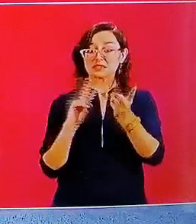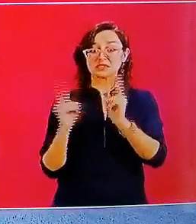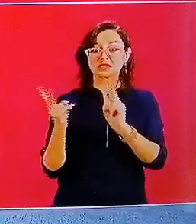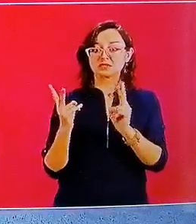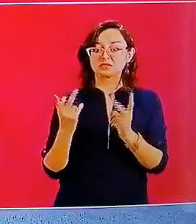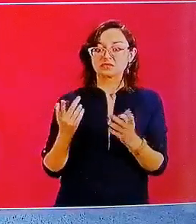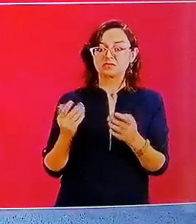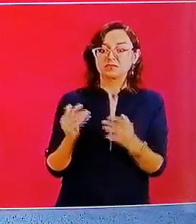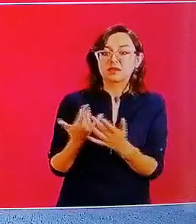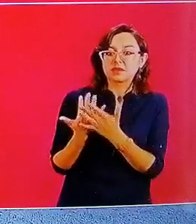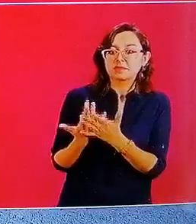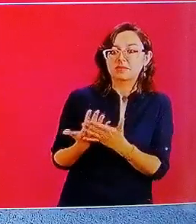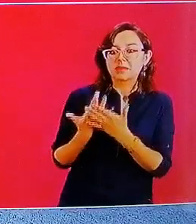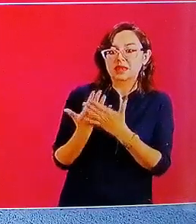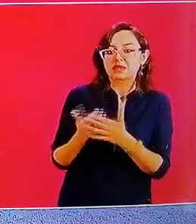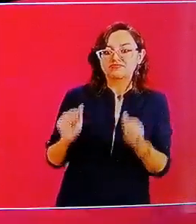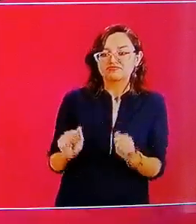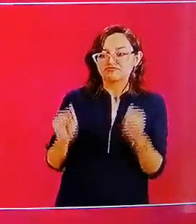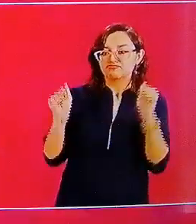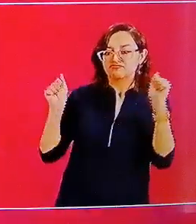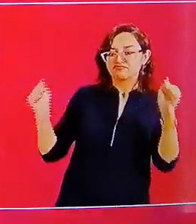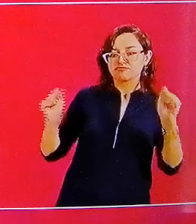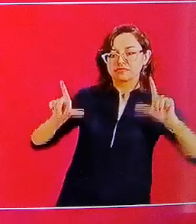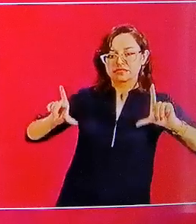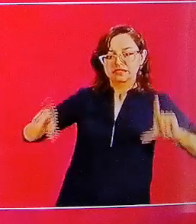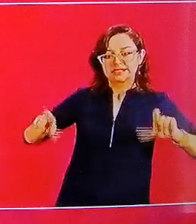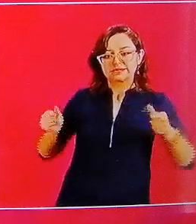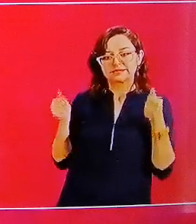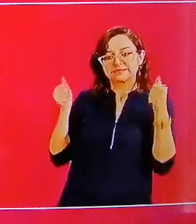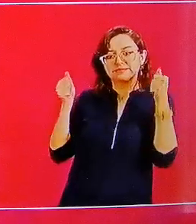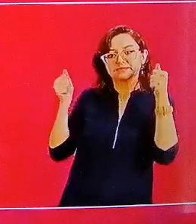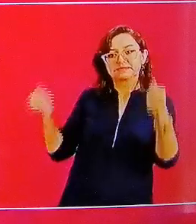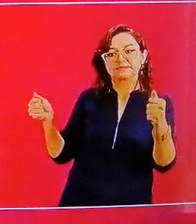los están esperando con carteles.